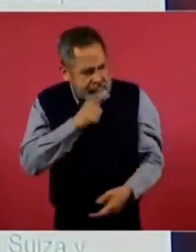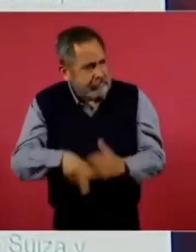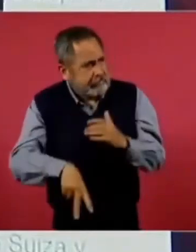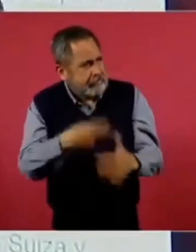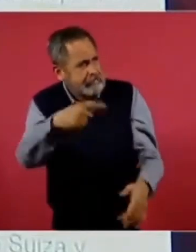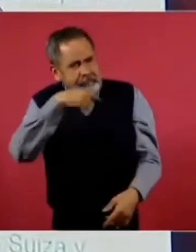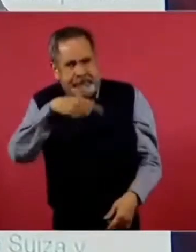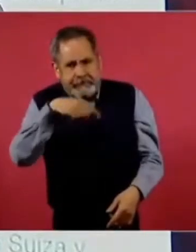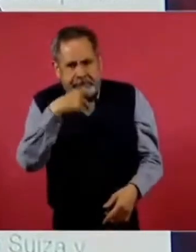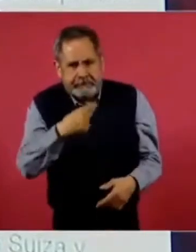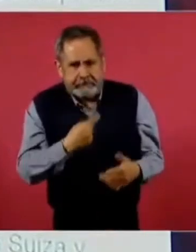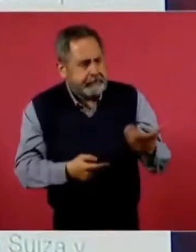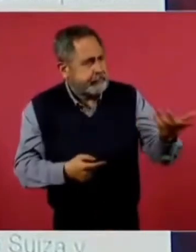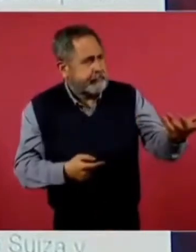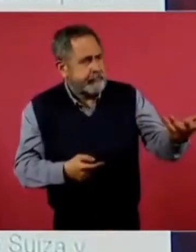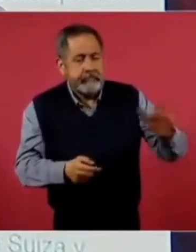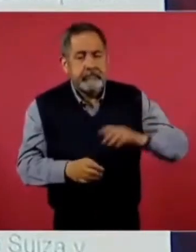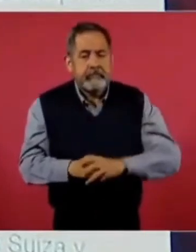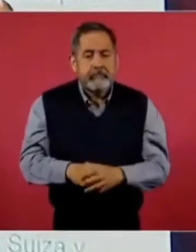Nada más llegan